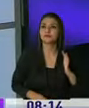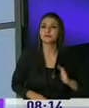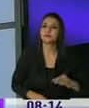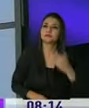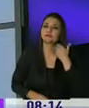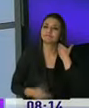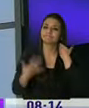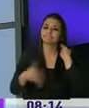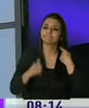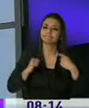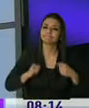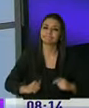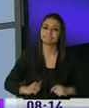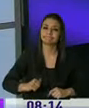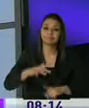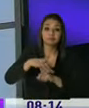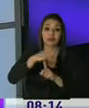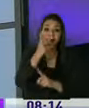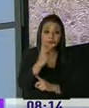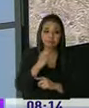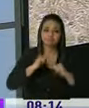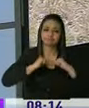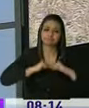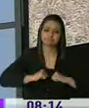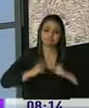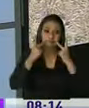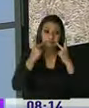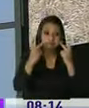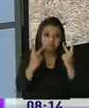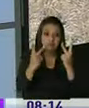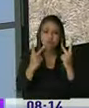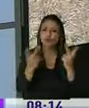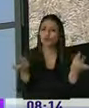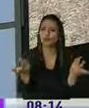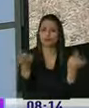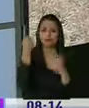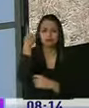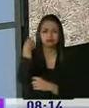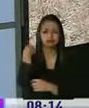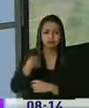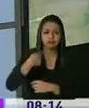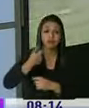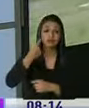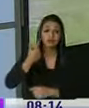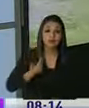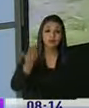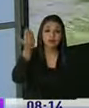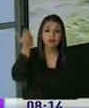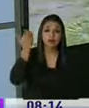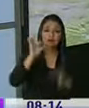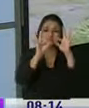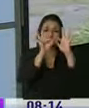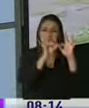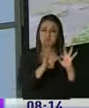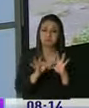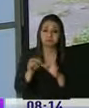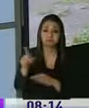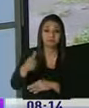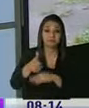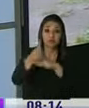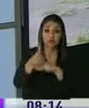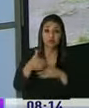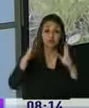Tristeza da ver ese parque, esa es la verdad, autoridades. Tristeza porque se denota que de hace mucho tiempo atrás nadie de ustedes se acordó